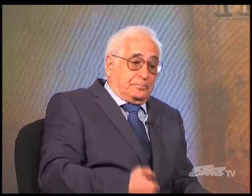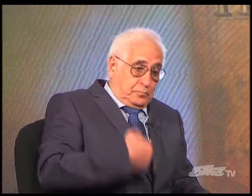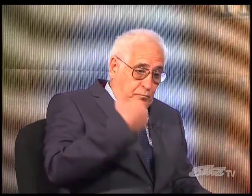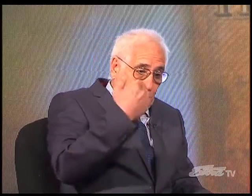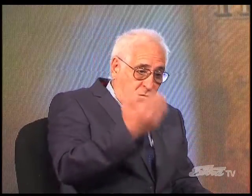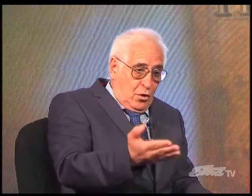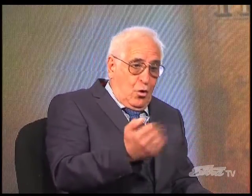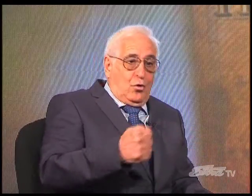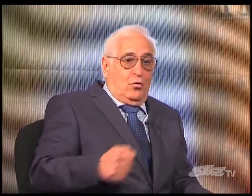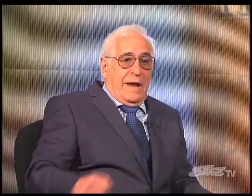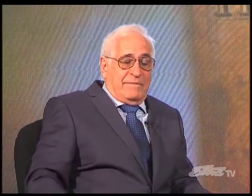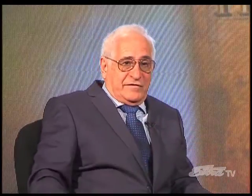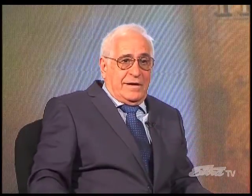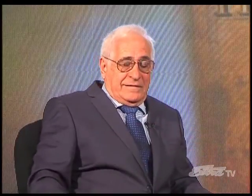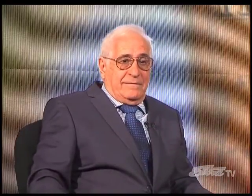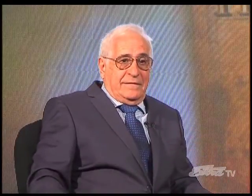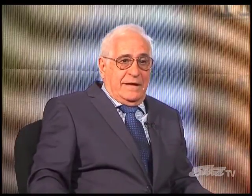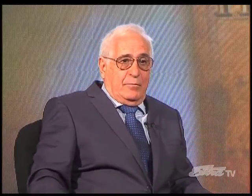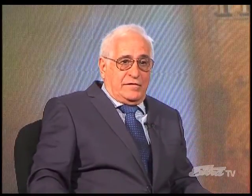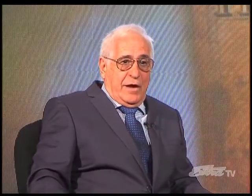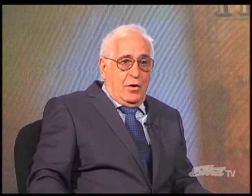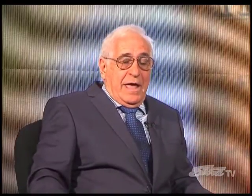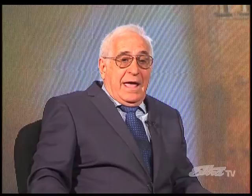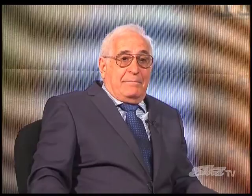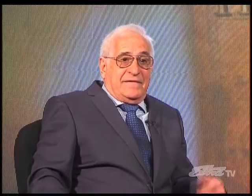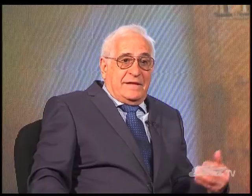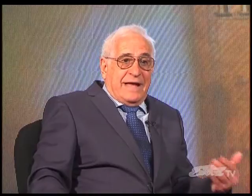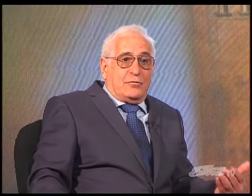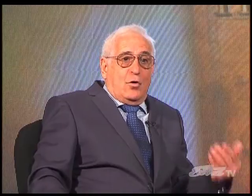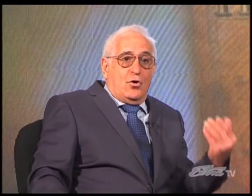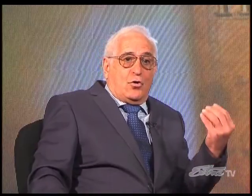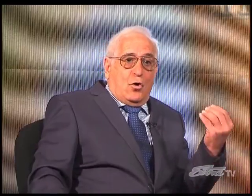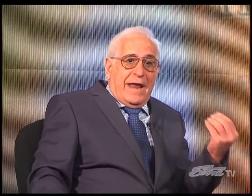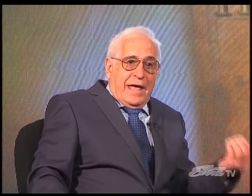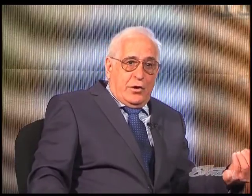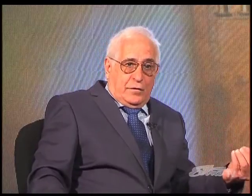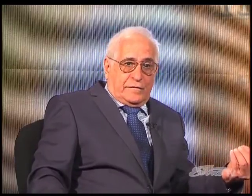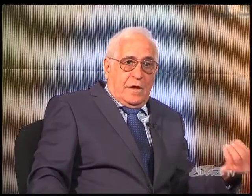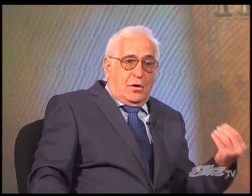yo con una persona también del museo, visitando